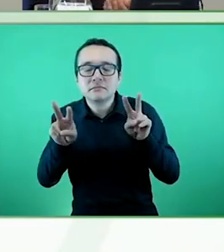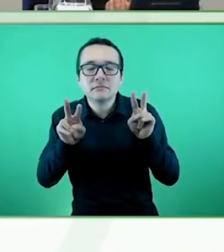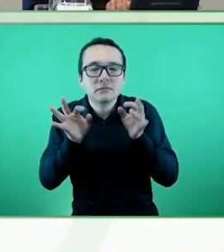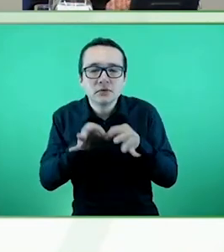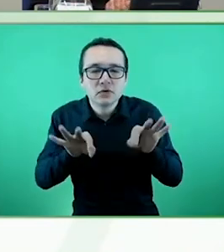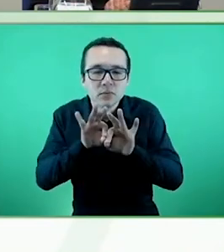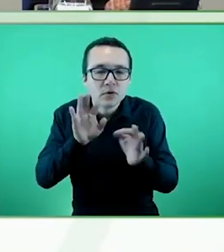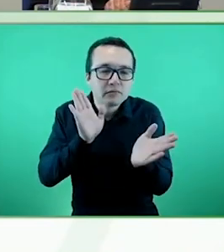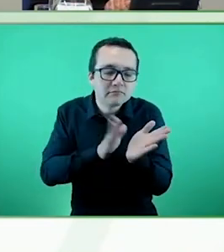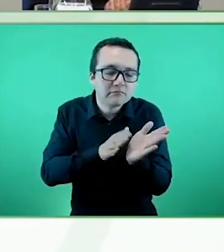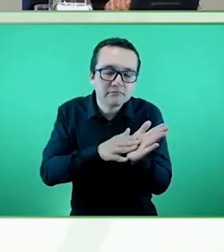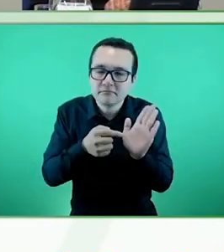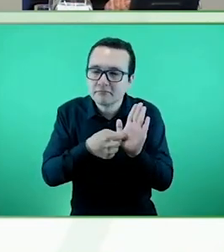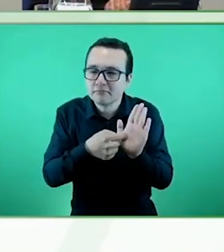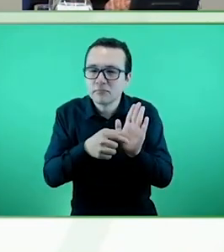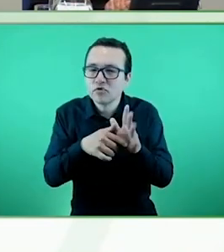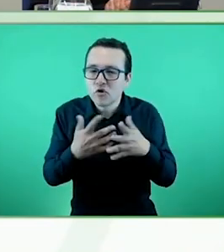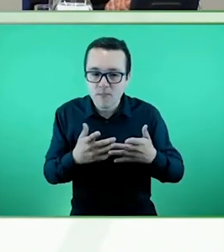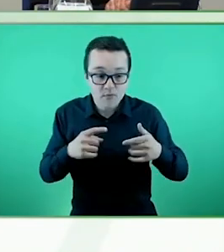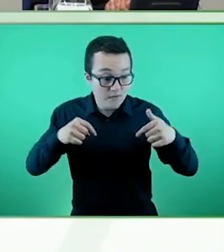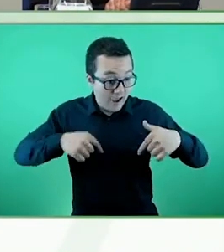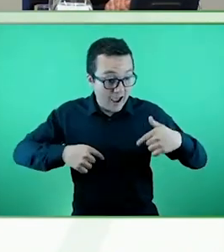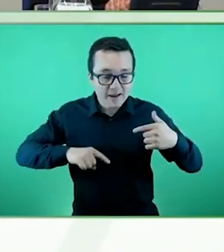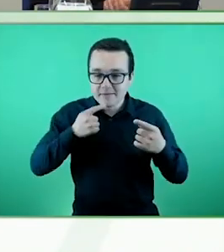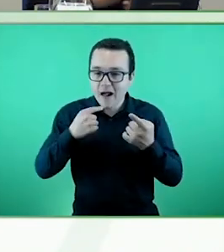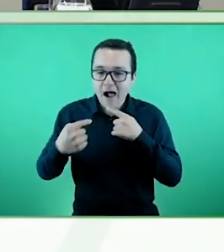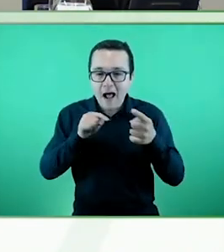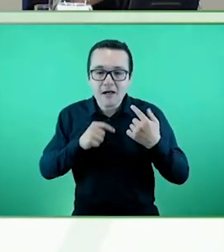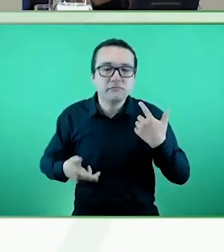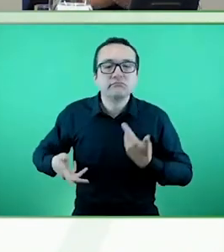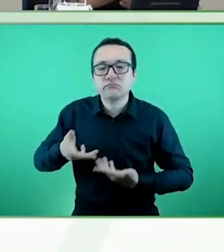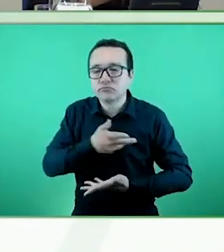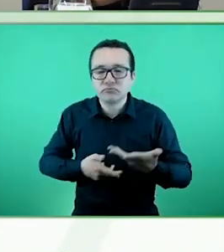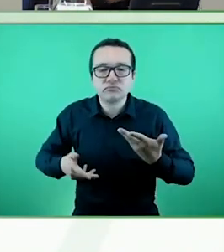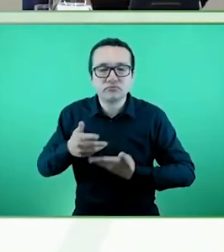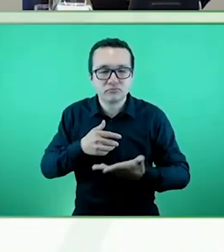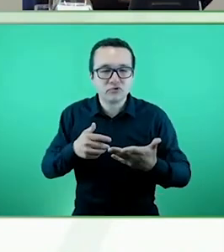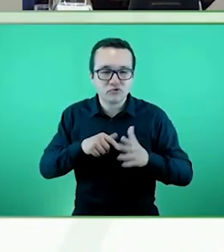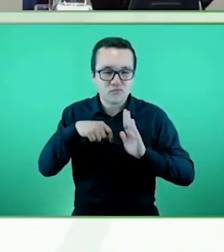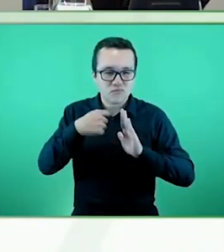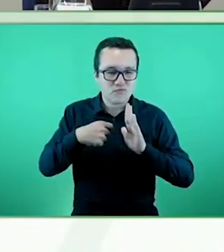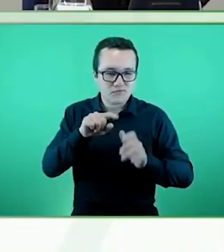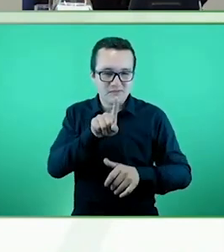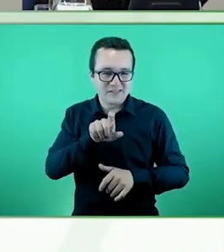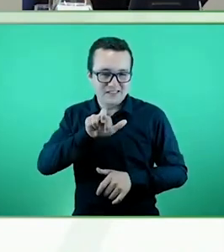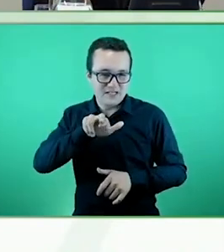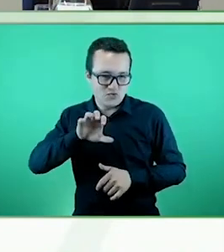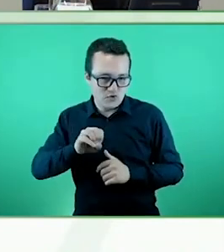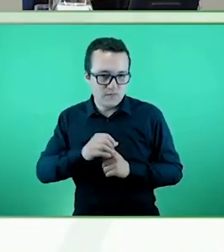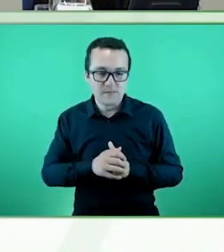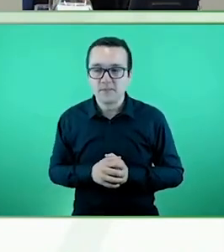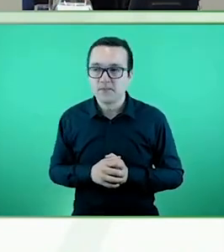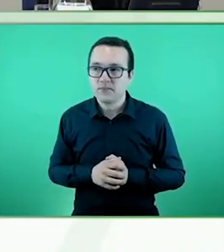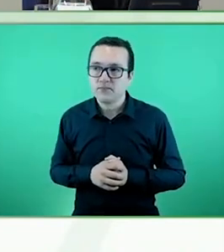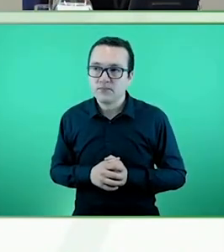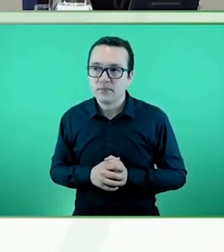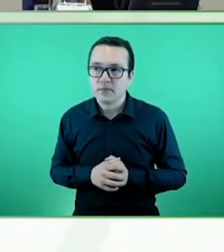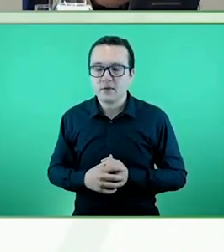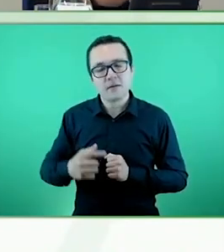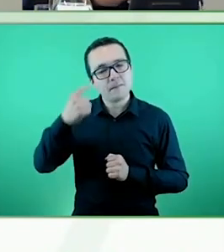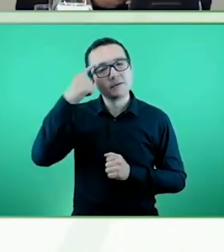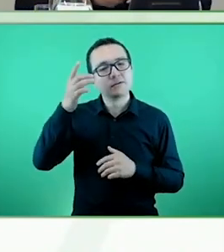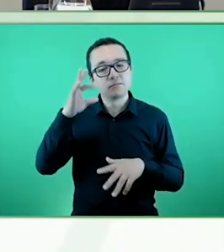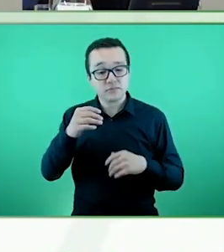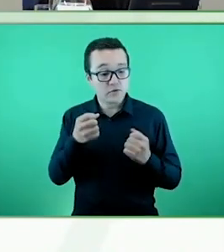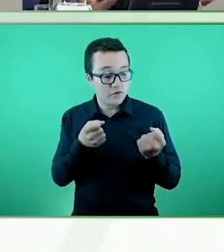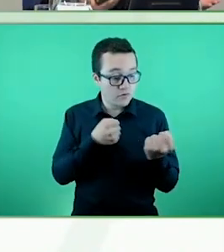estos días acá en la conferencia de Zero Project el pensamiento de que por medio de la cooperación podemos realmente avanzar,